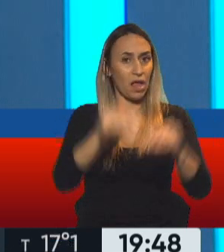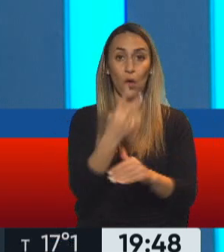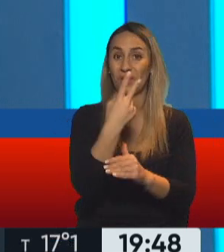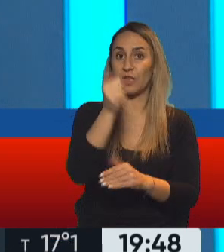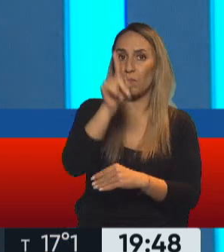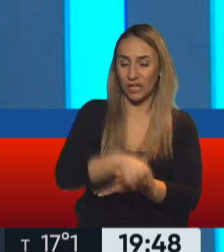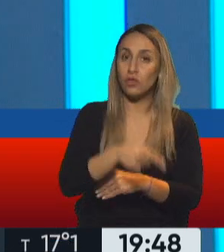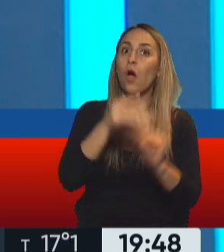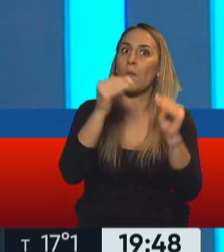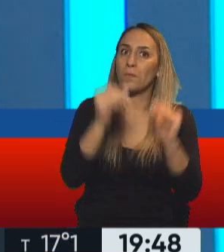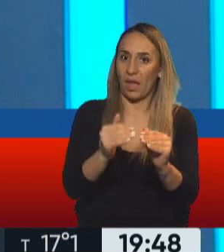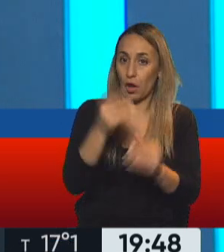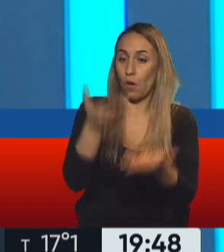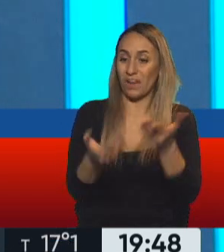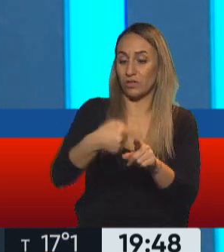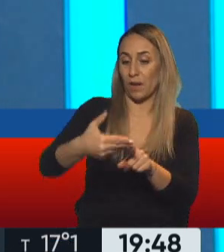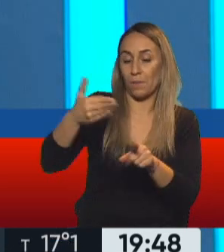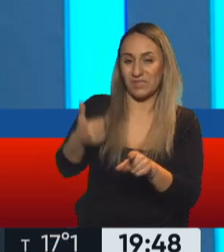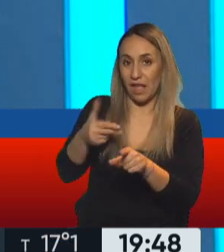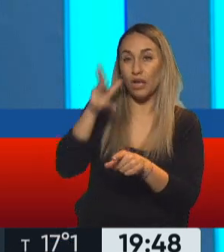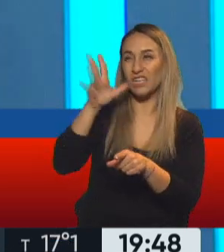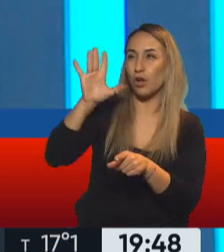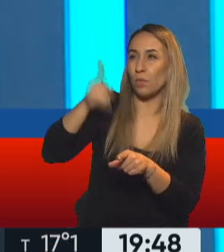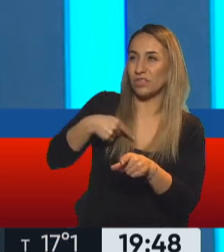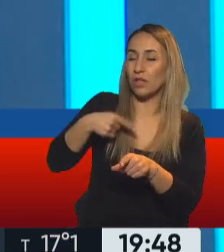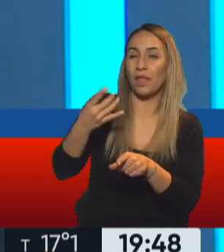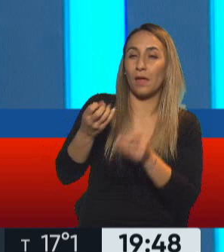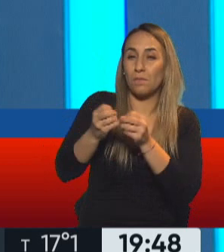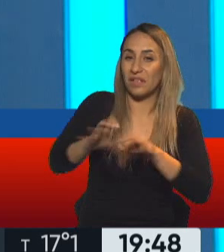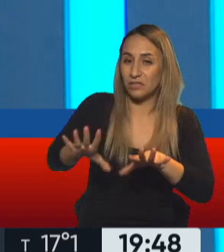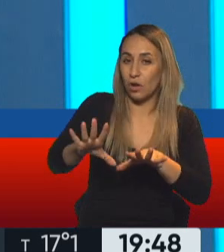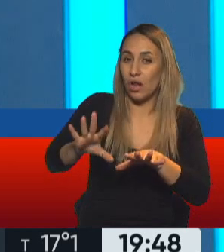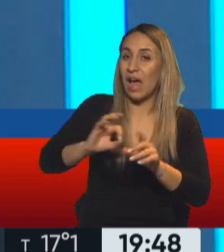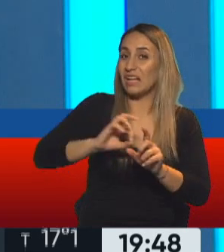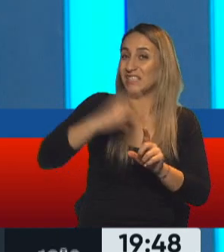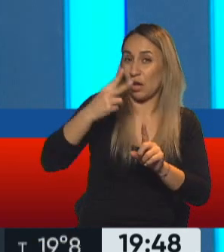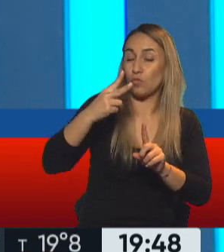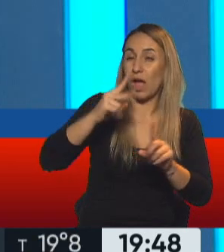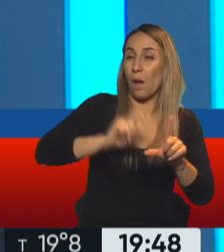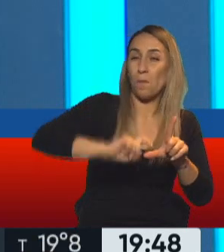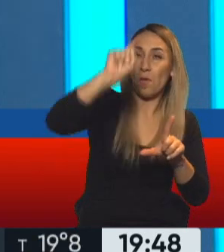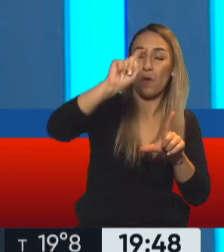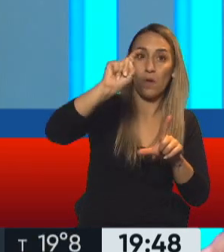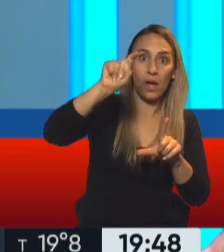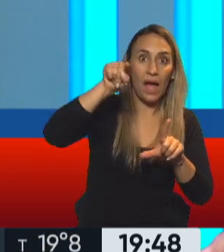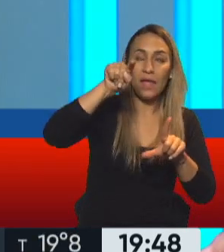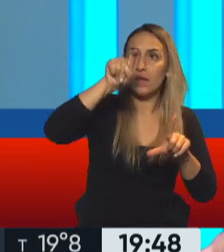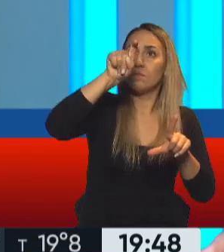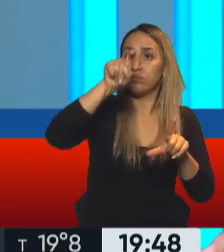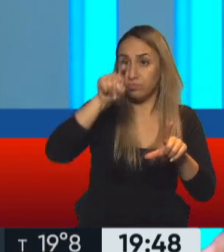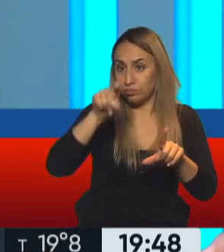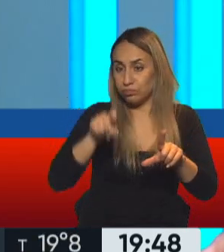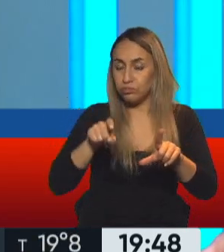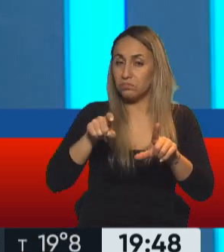semana con respecto a la anterior. Ha caído más del 85% desde que empezó la segunda ola, el pico de la segunda ola. Entonces nos encontramos en un momento en el